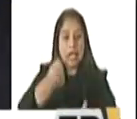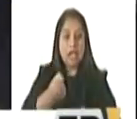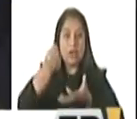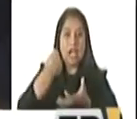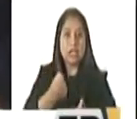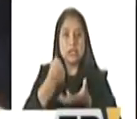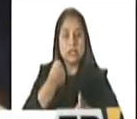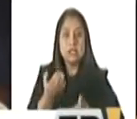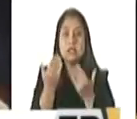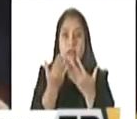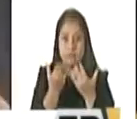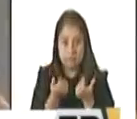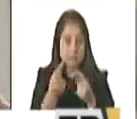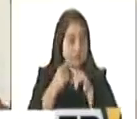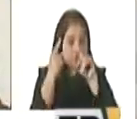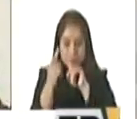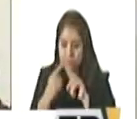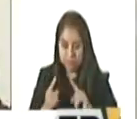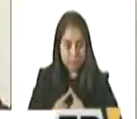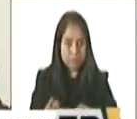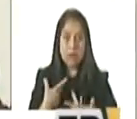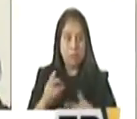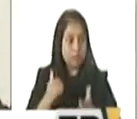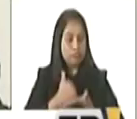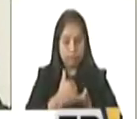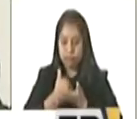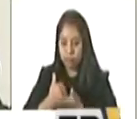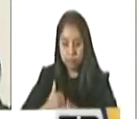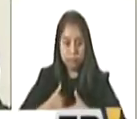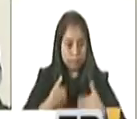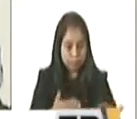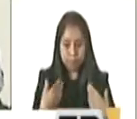distintos alimentos que nos ayuden a paliar a